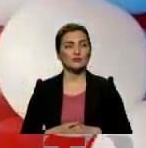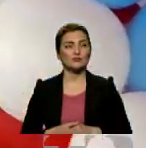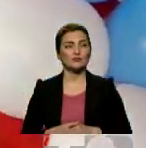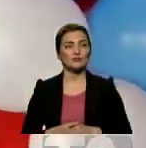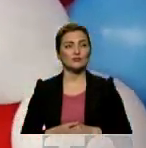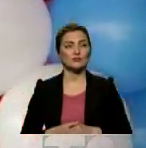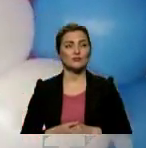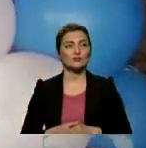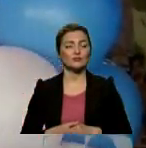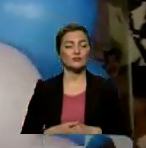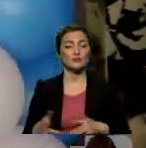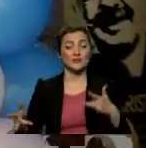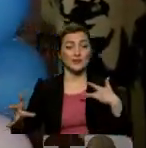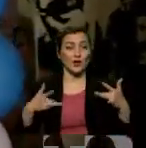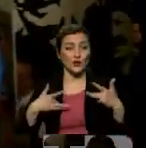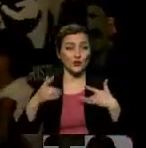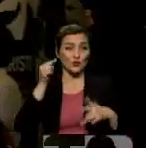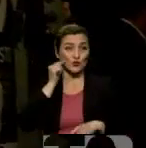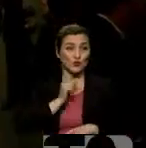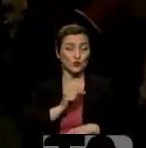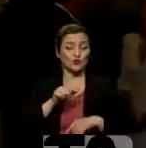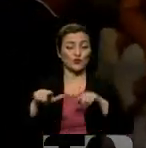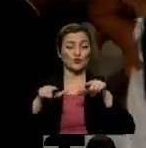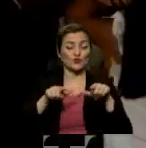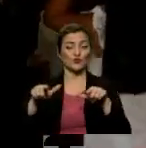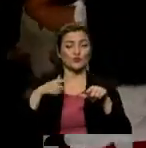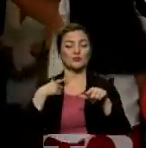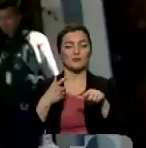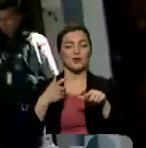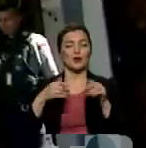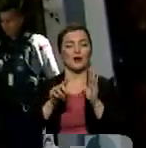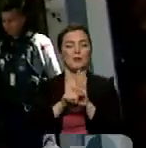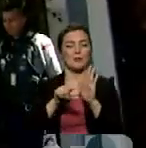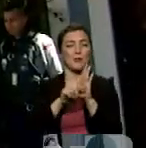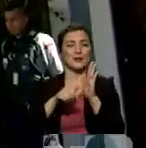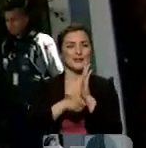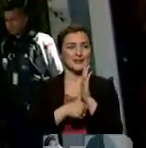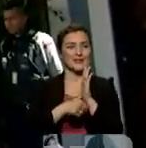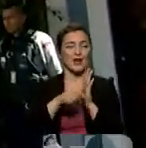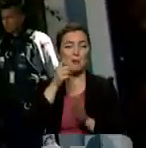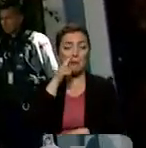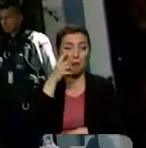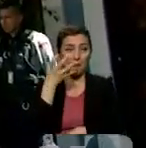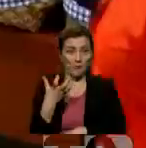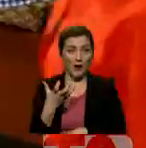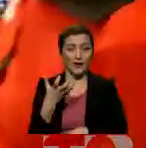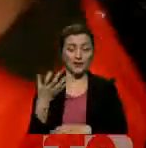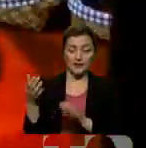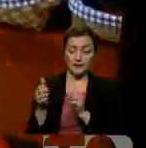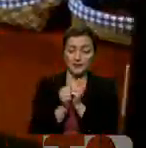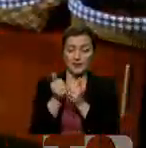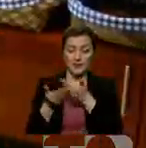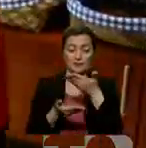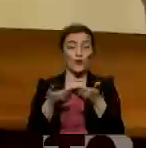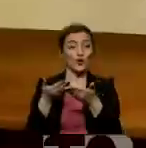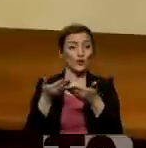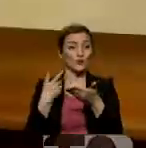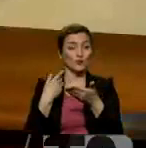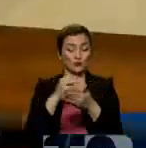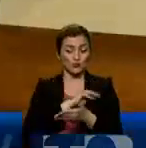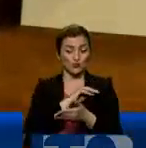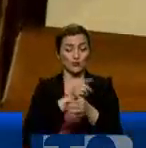En la Plaza del Teatro Sucre, la sucursal de pastelería y panadería Baguette, en conjunto con la Cámara de Comercio y el municipio de